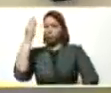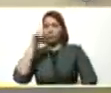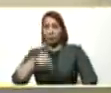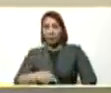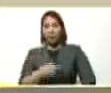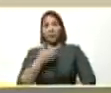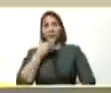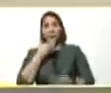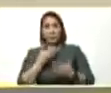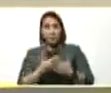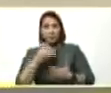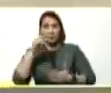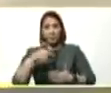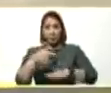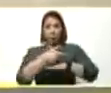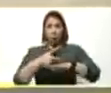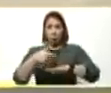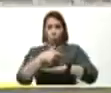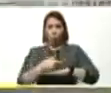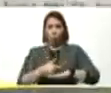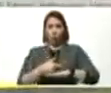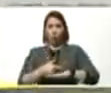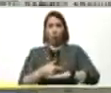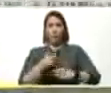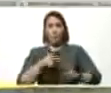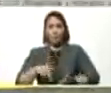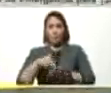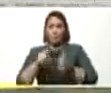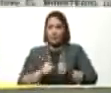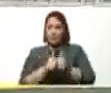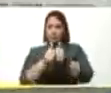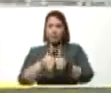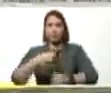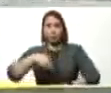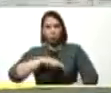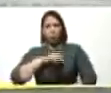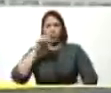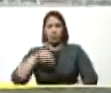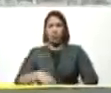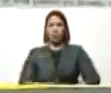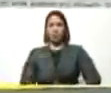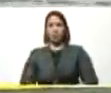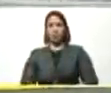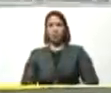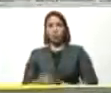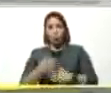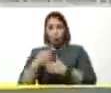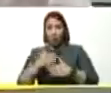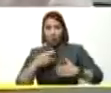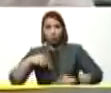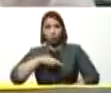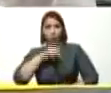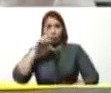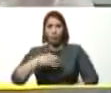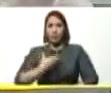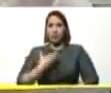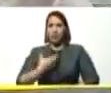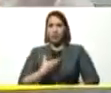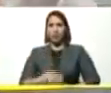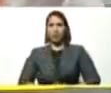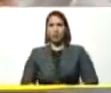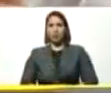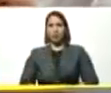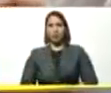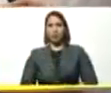gobernador que ha estado presente con nosotros a cada momento, ha ocupado un poco de su tiempo para estar con nosotros. También el alcalde Iván